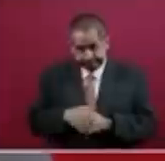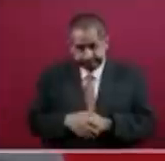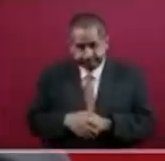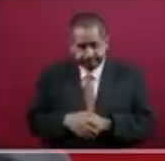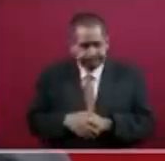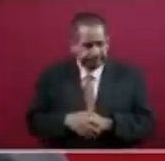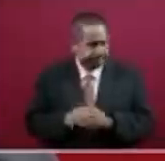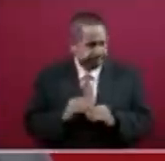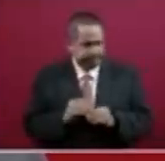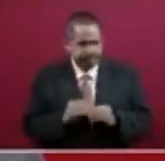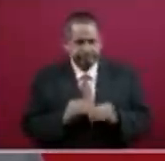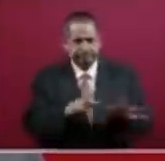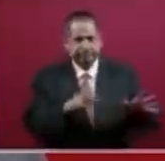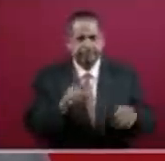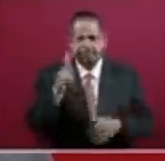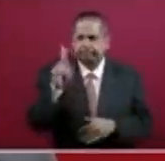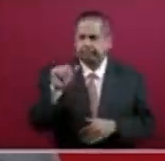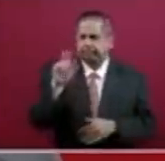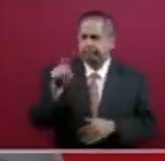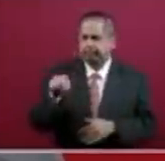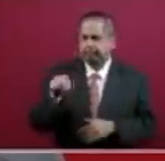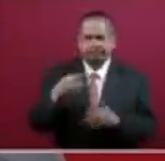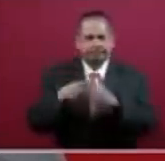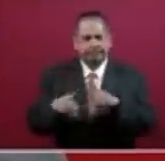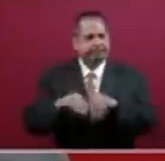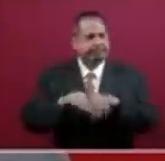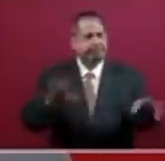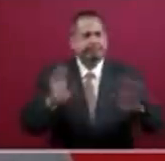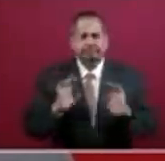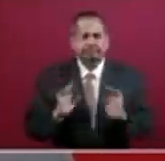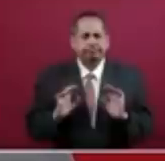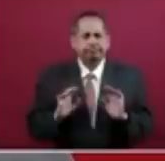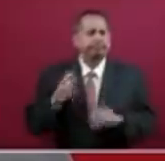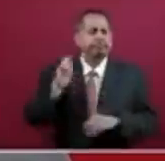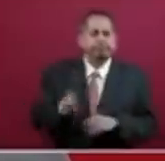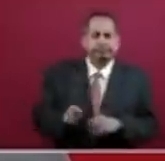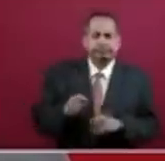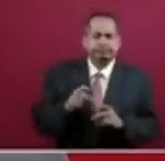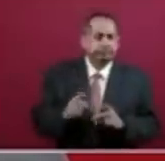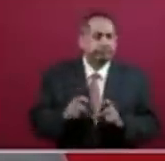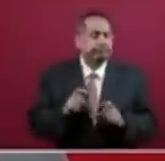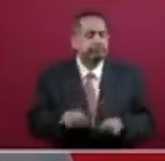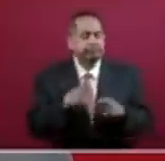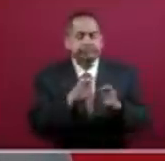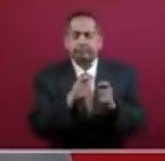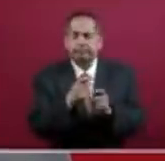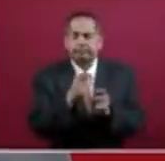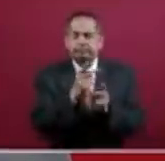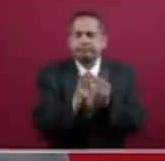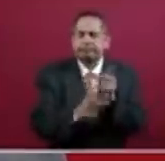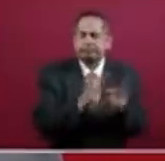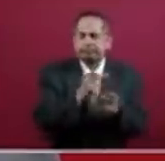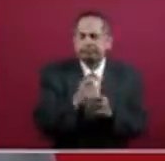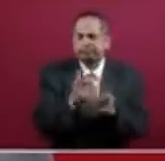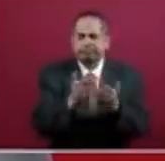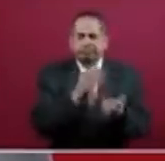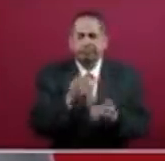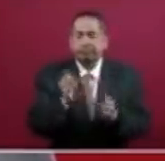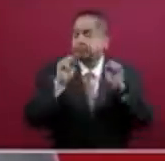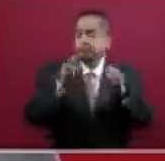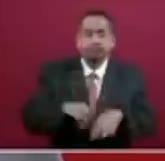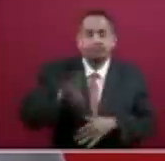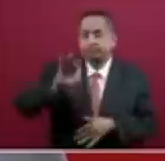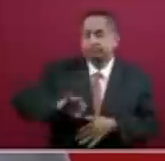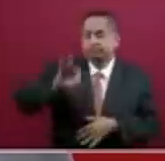lanzamos este plan que consiste en otorgar pequeños créditos sin intereses.